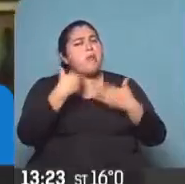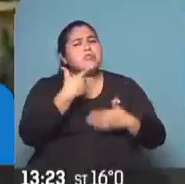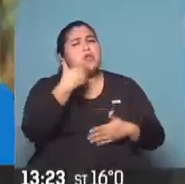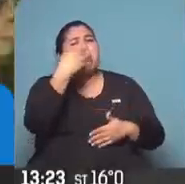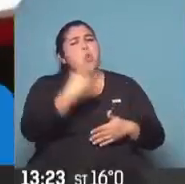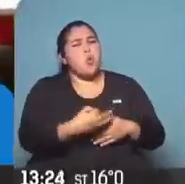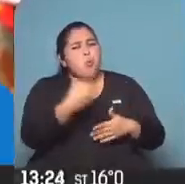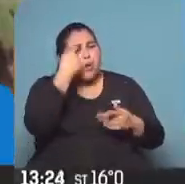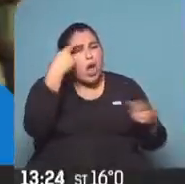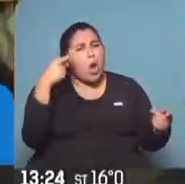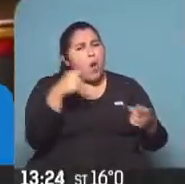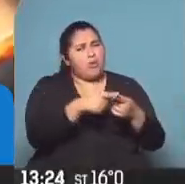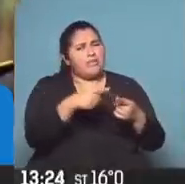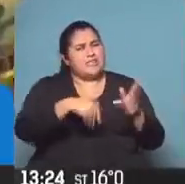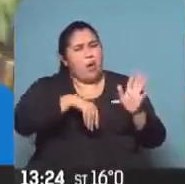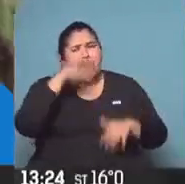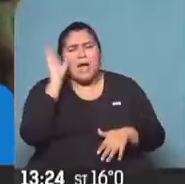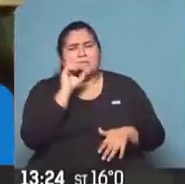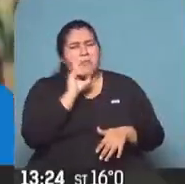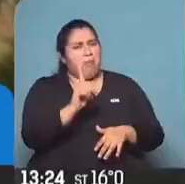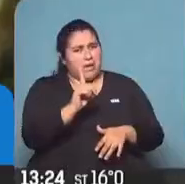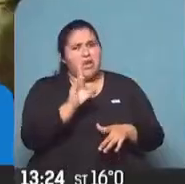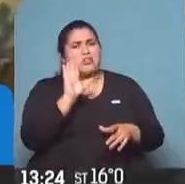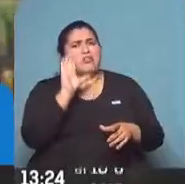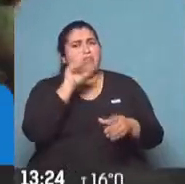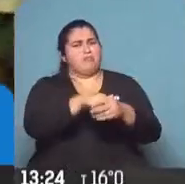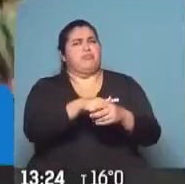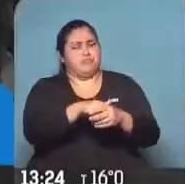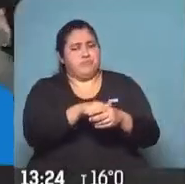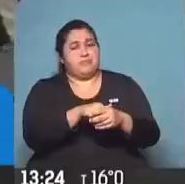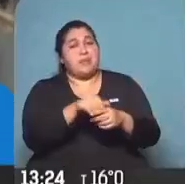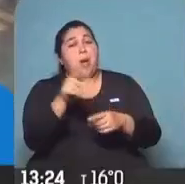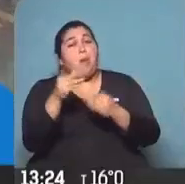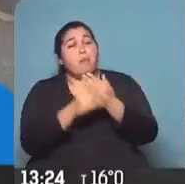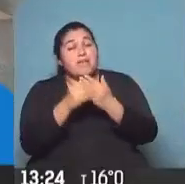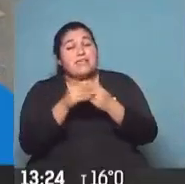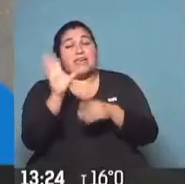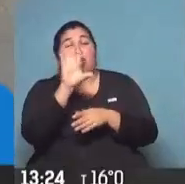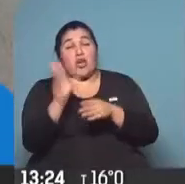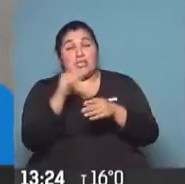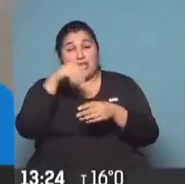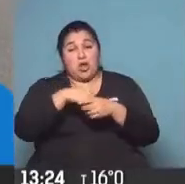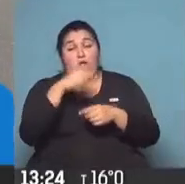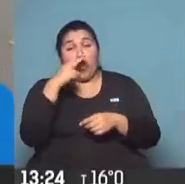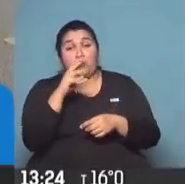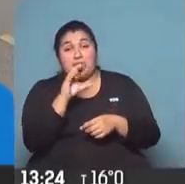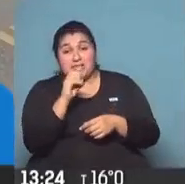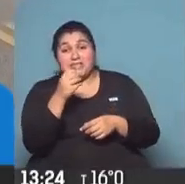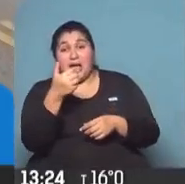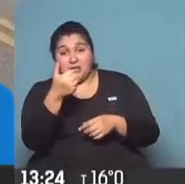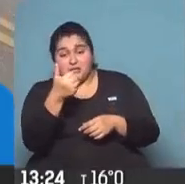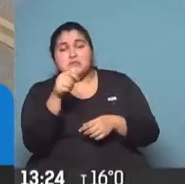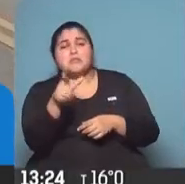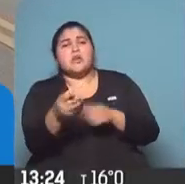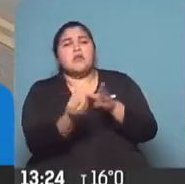misiones de alto riesgo por resolución del ministerio de interior 6 pasa a denominarse